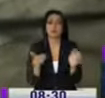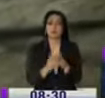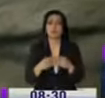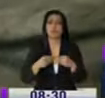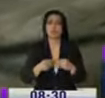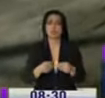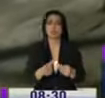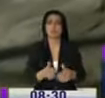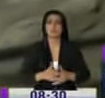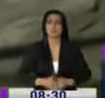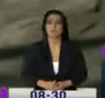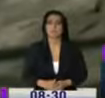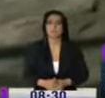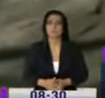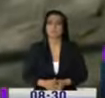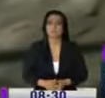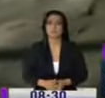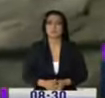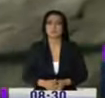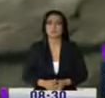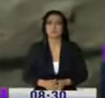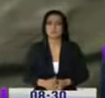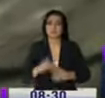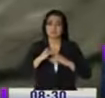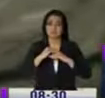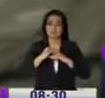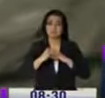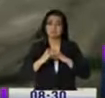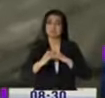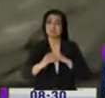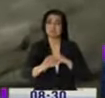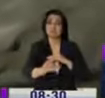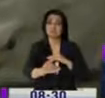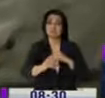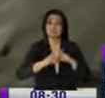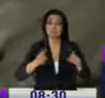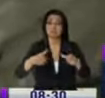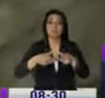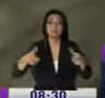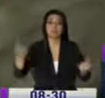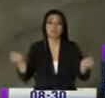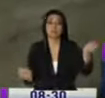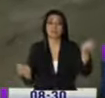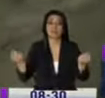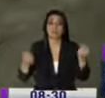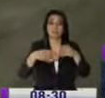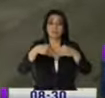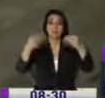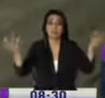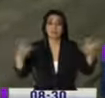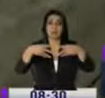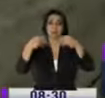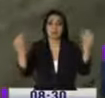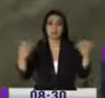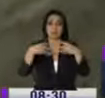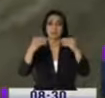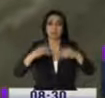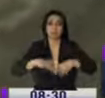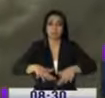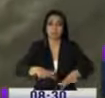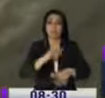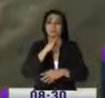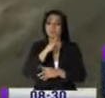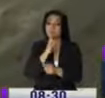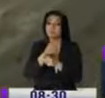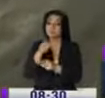esta calle. Esta calle supuestamente es pavimentada, pero con el paso de las volquetas pareciera que no es así. Vecina, ayúdame con su